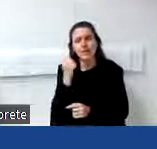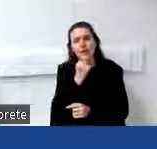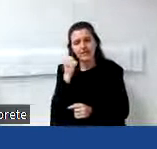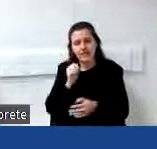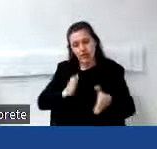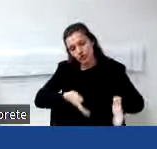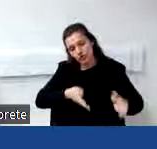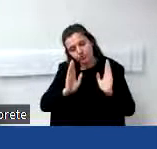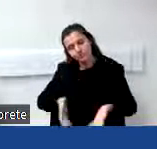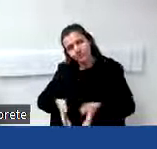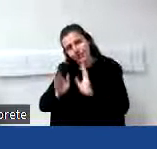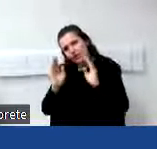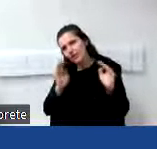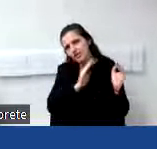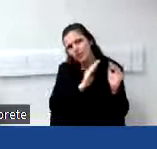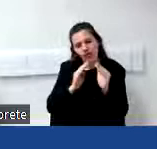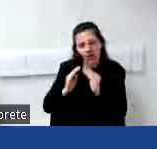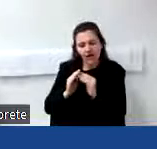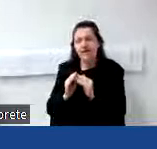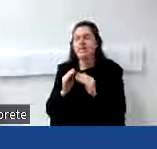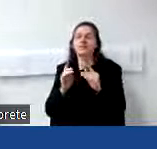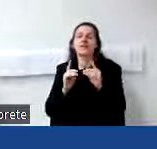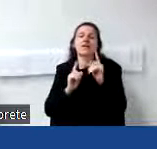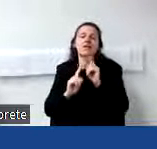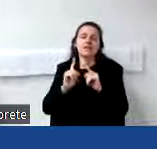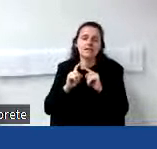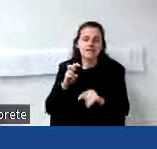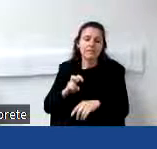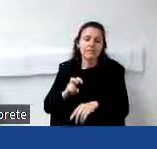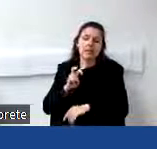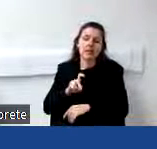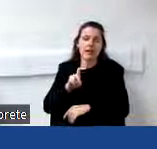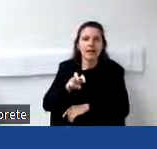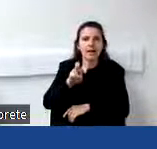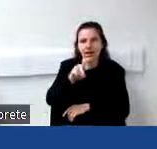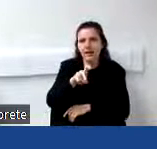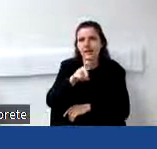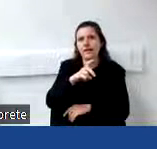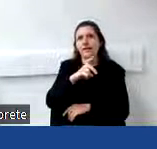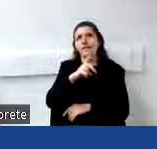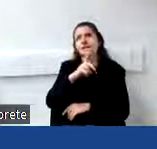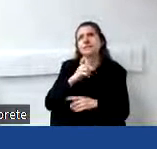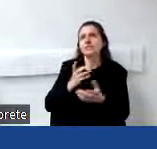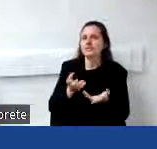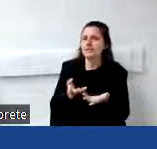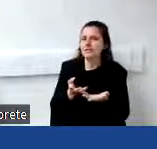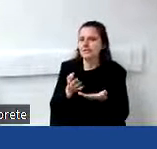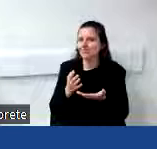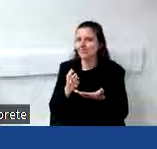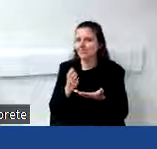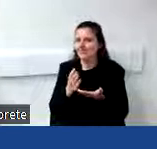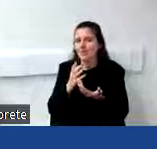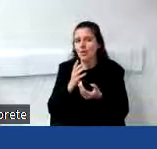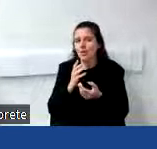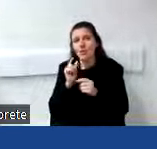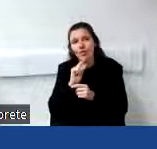esos, bueno, esos desniveles, sin salvar, que bueno, que en realidad la escalera también es un elemento de accesibilidad, pero por supuesto que cuando no hay posibilidades